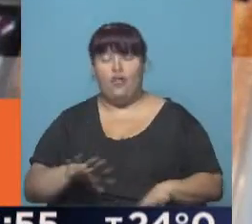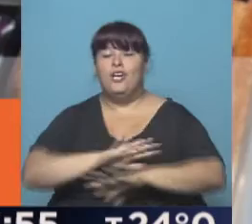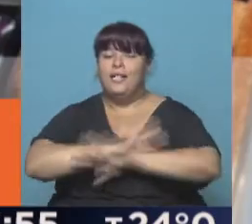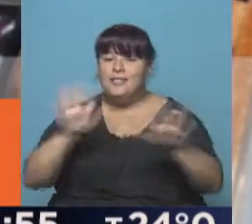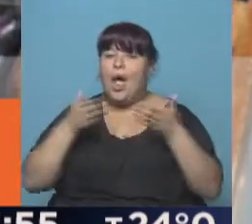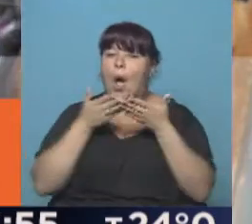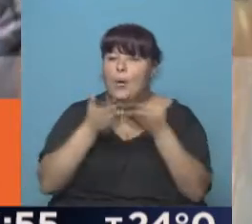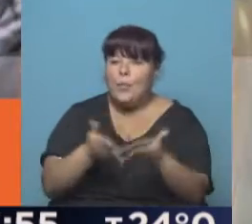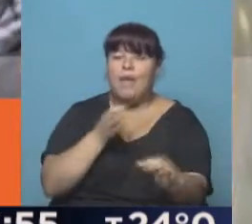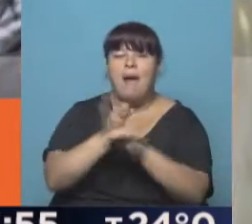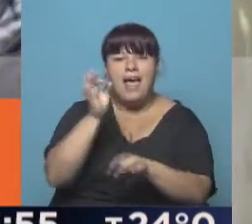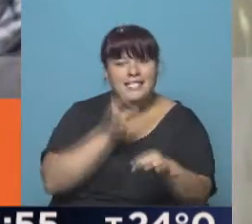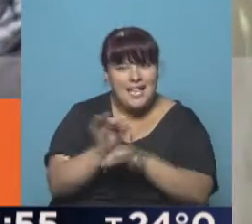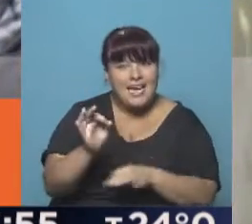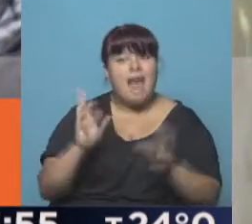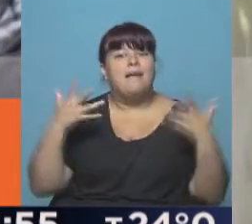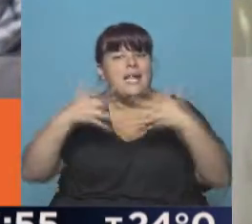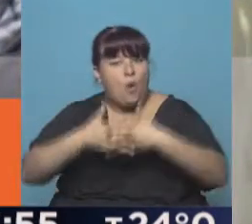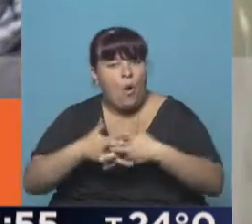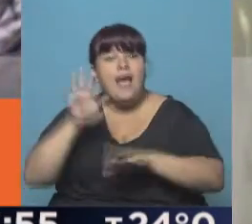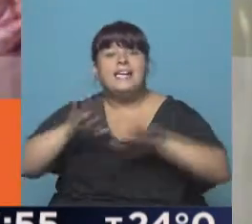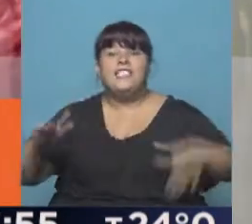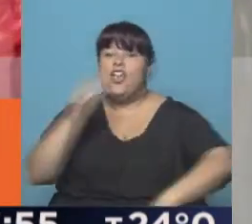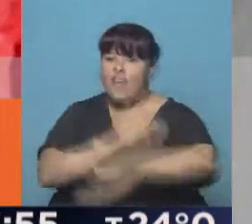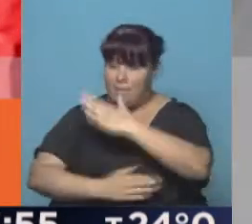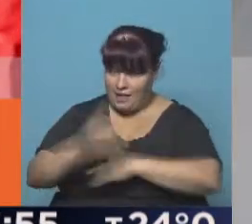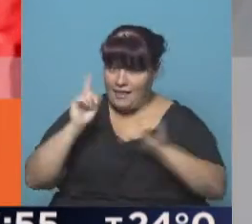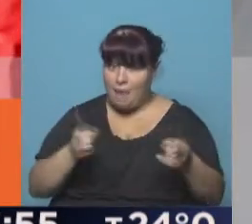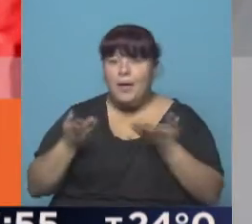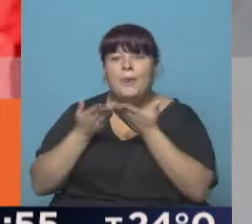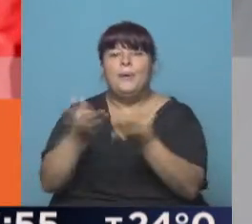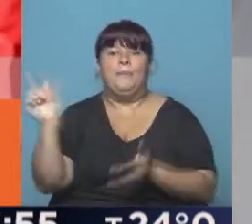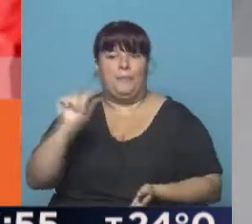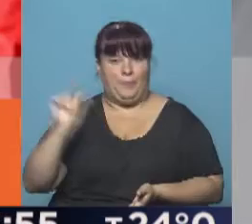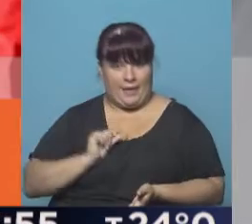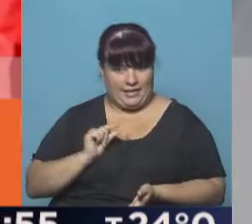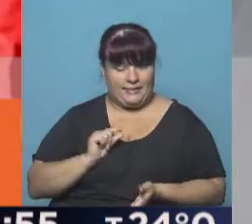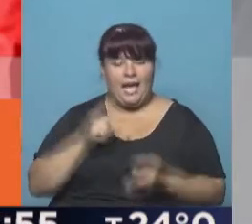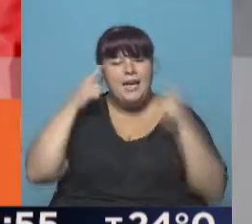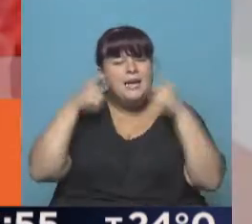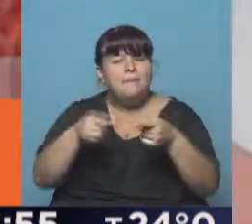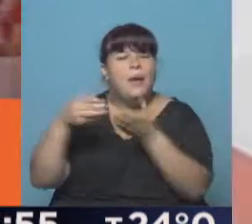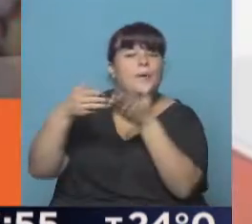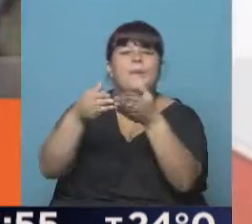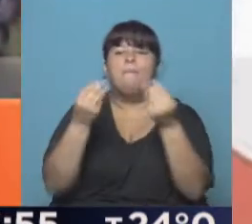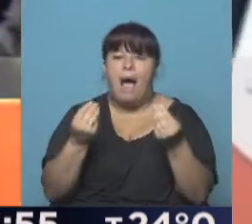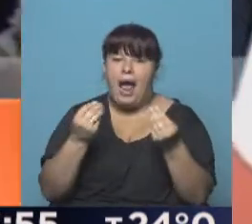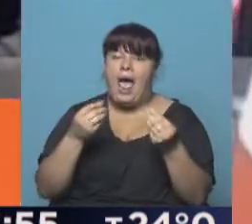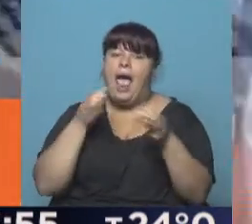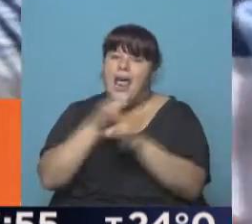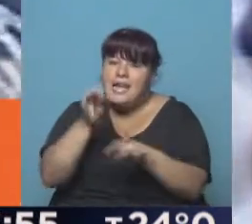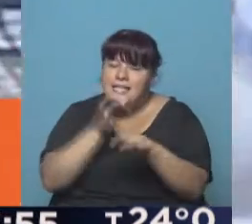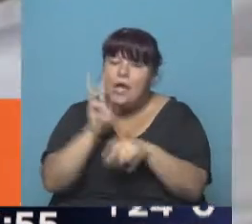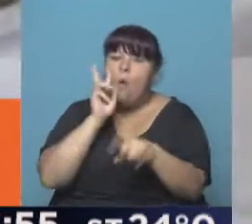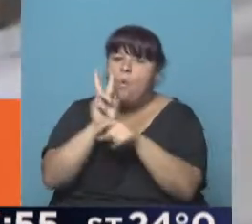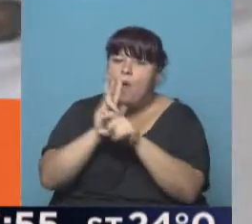hicieron navegaciones educativas e inclusivas con chicos con discapacidad en veleros prestados. El objetivo de las travesías es inculcar el